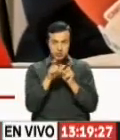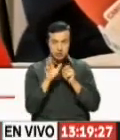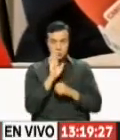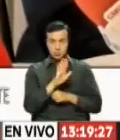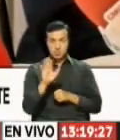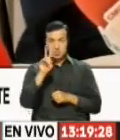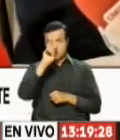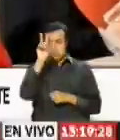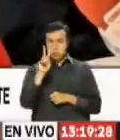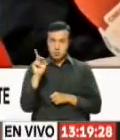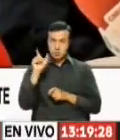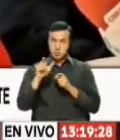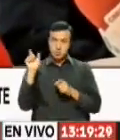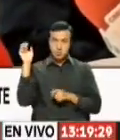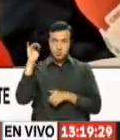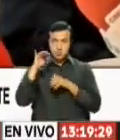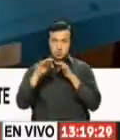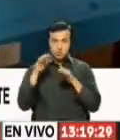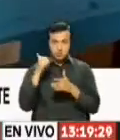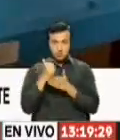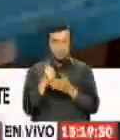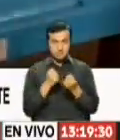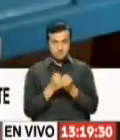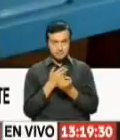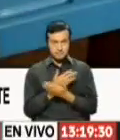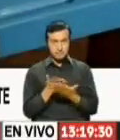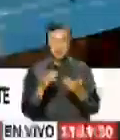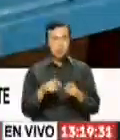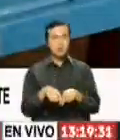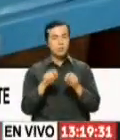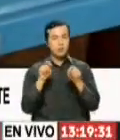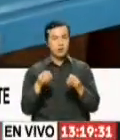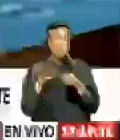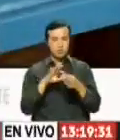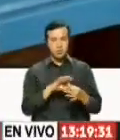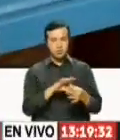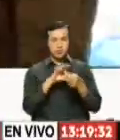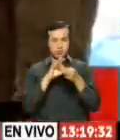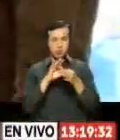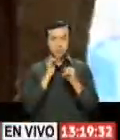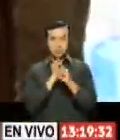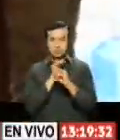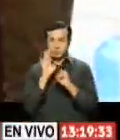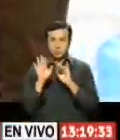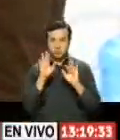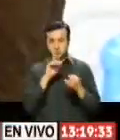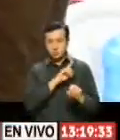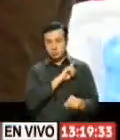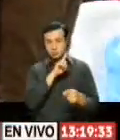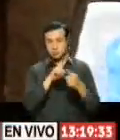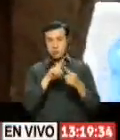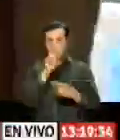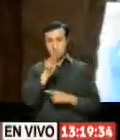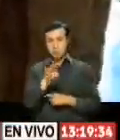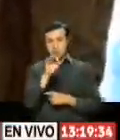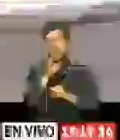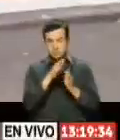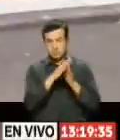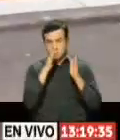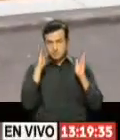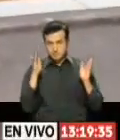población venezolana que está en situación de movilidad. El convenio de cooperación interinstitucional se extiende hasta el